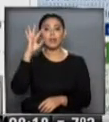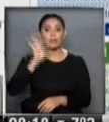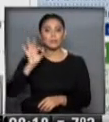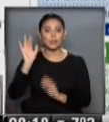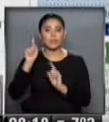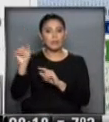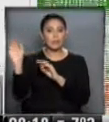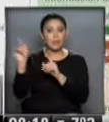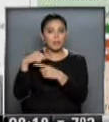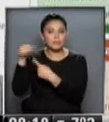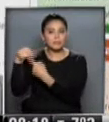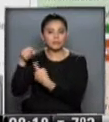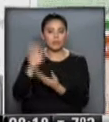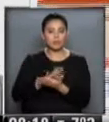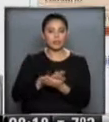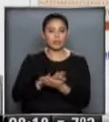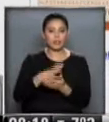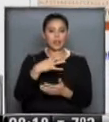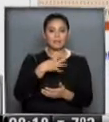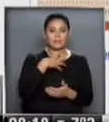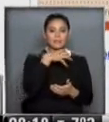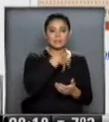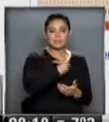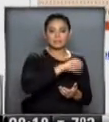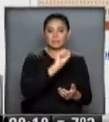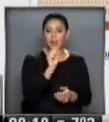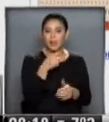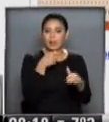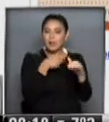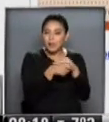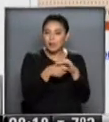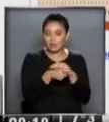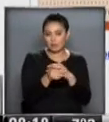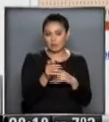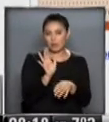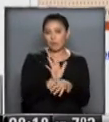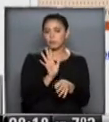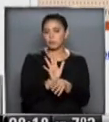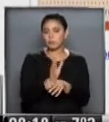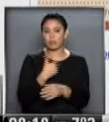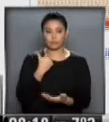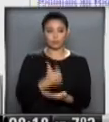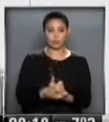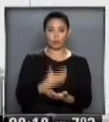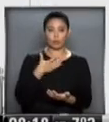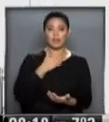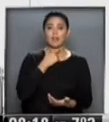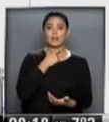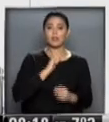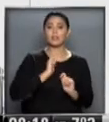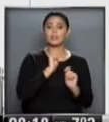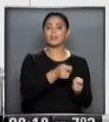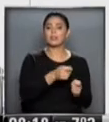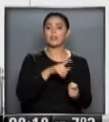circula mucho hace tiempo tiene que ver con el tráfico de órganos no como si hubiera alguna relación entre presentarse como donante y